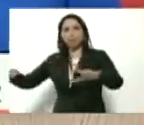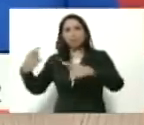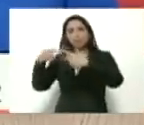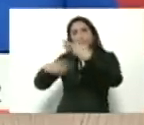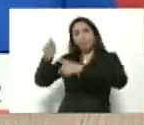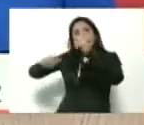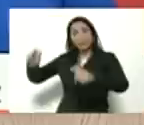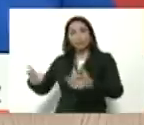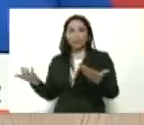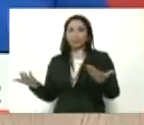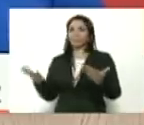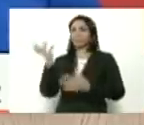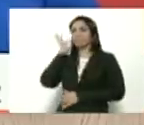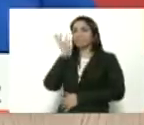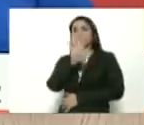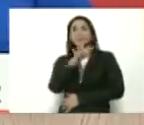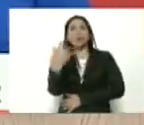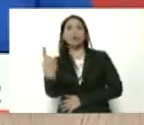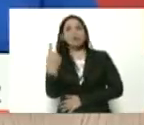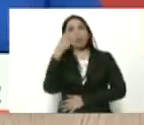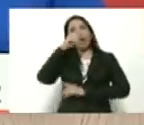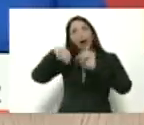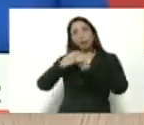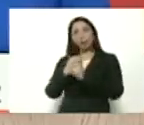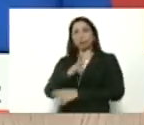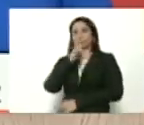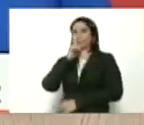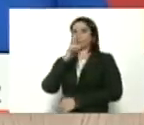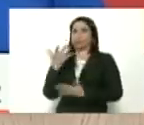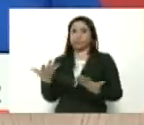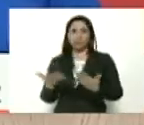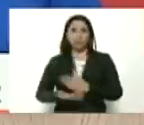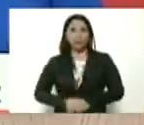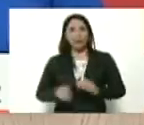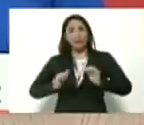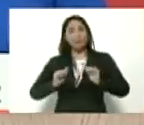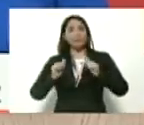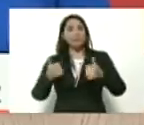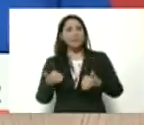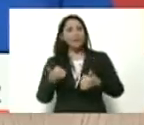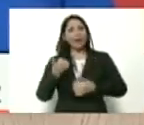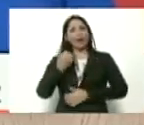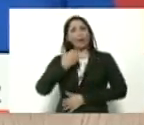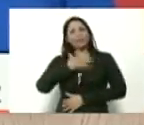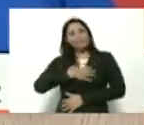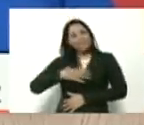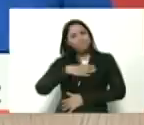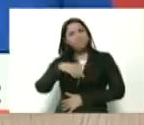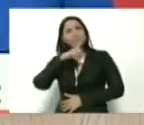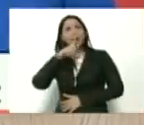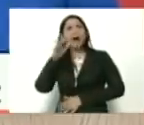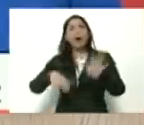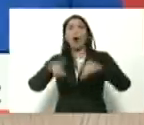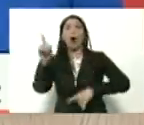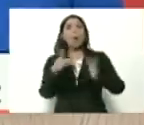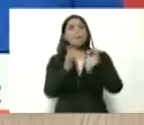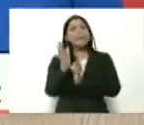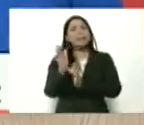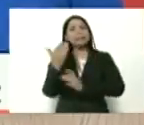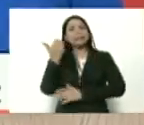esta mujer de 51 años. Inició síntomas el 11 de abril presentando